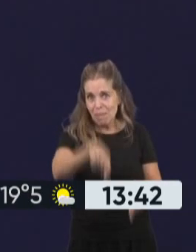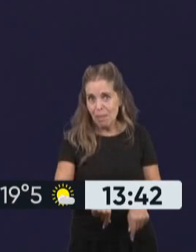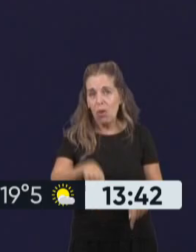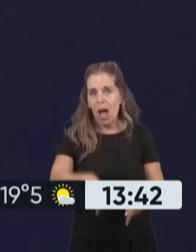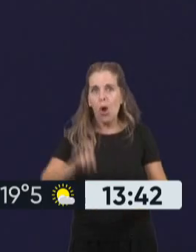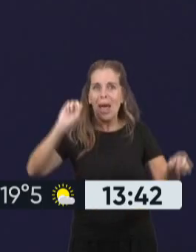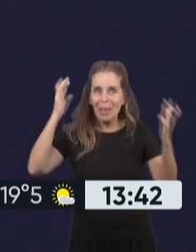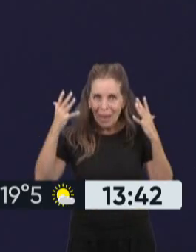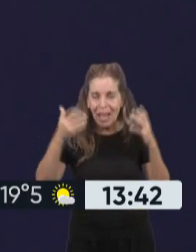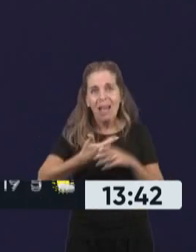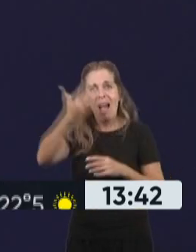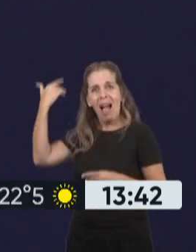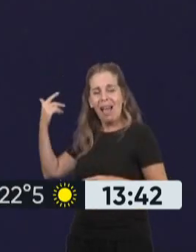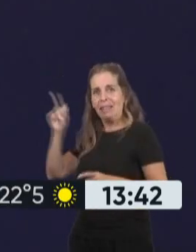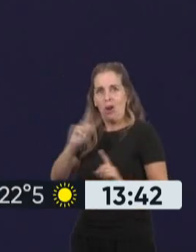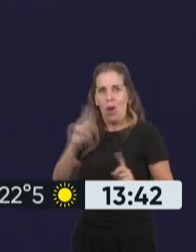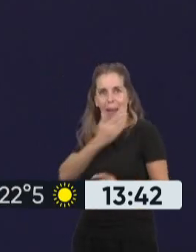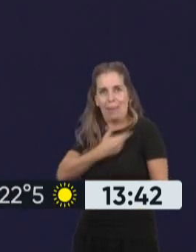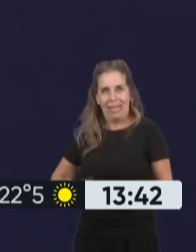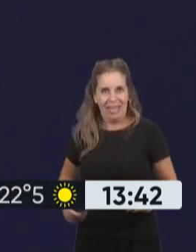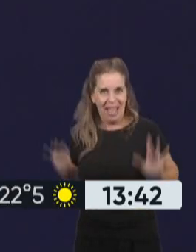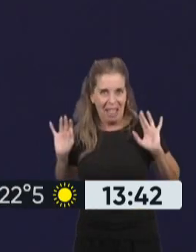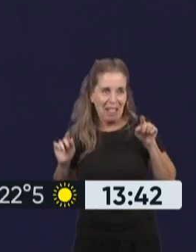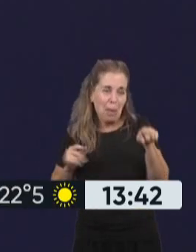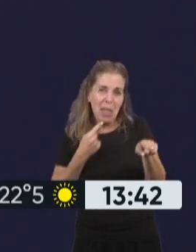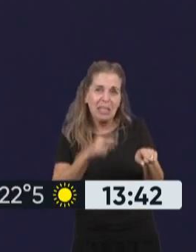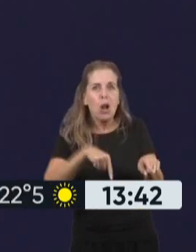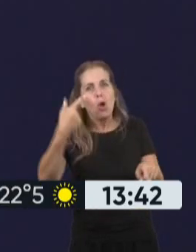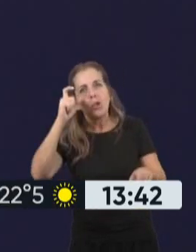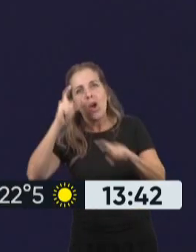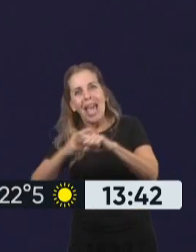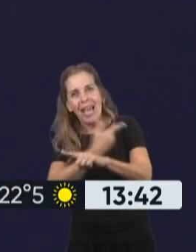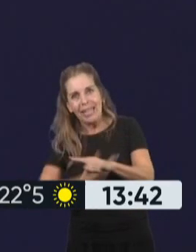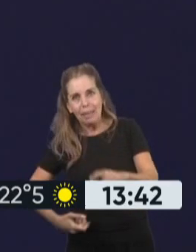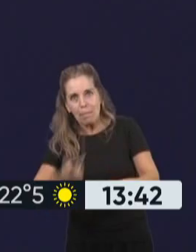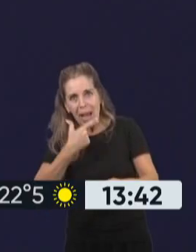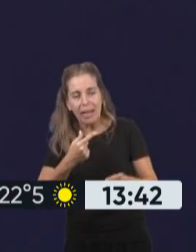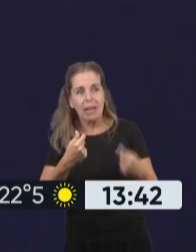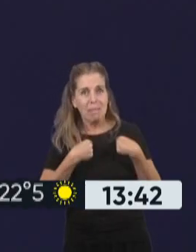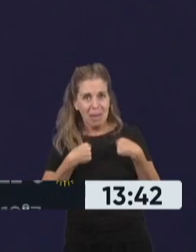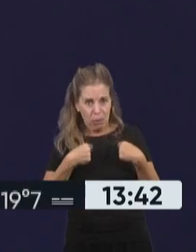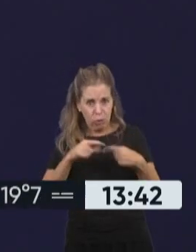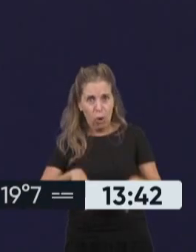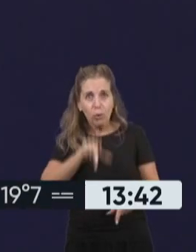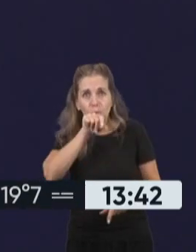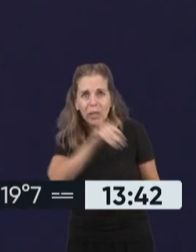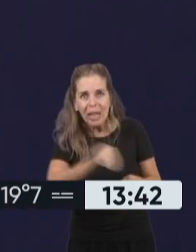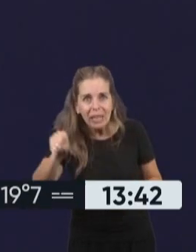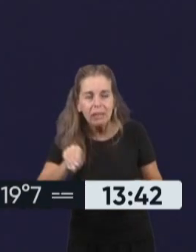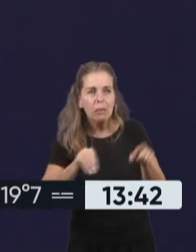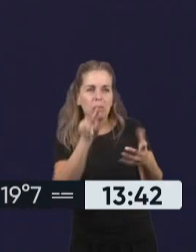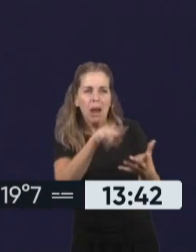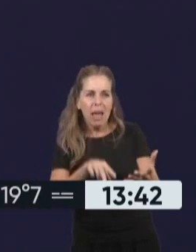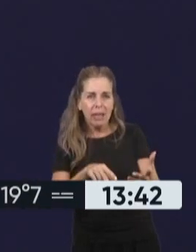como los tuits de quien vos referís como vocero presidencial, además, al margen de tenerme frente tuyo, no tienen